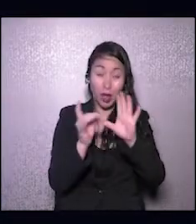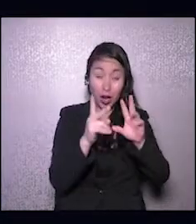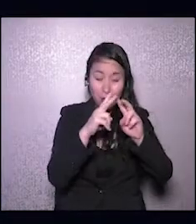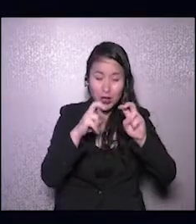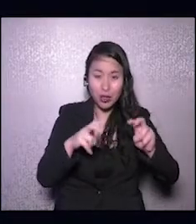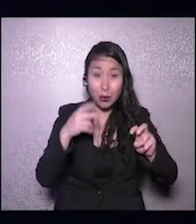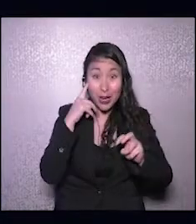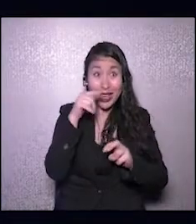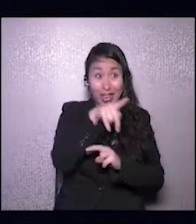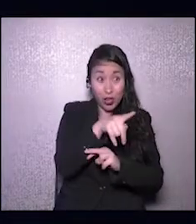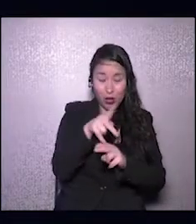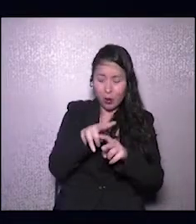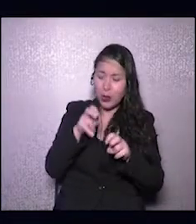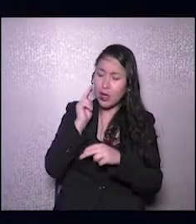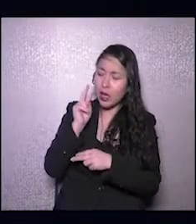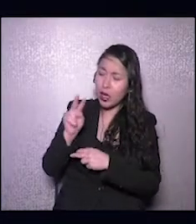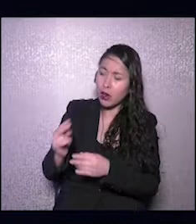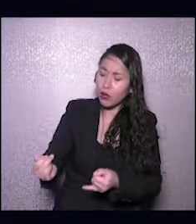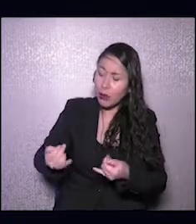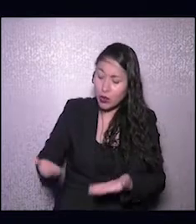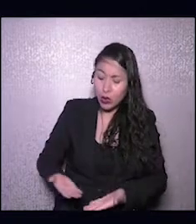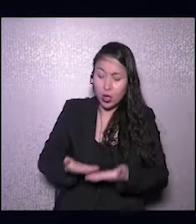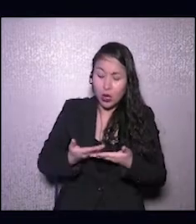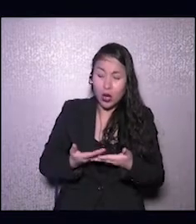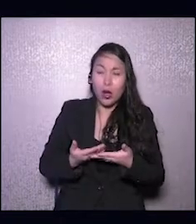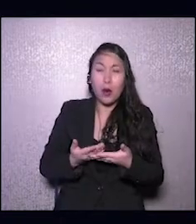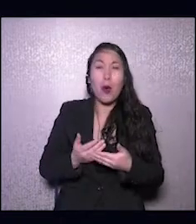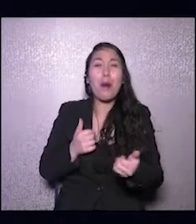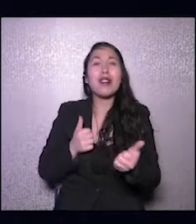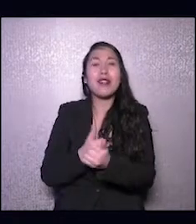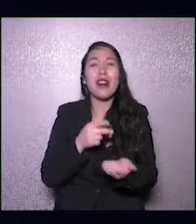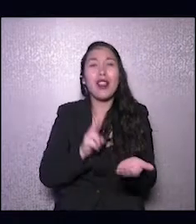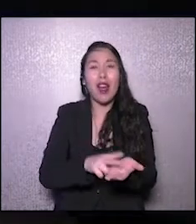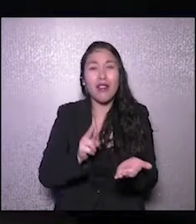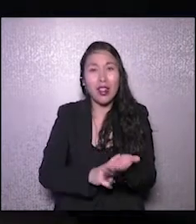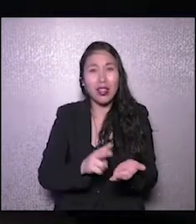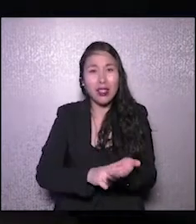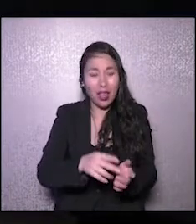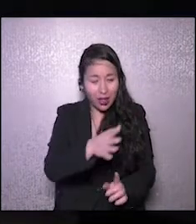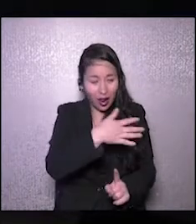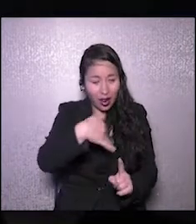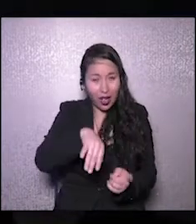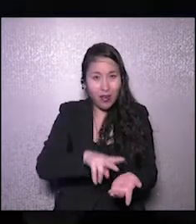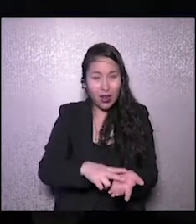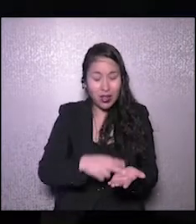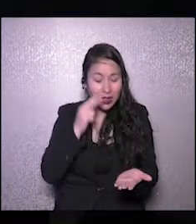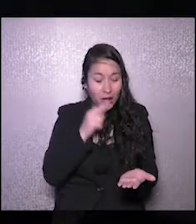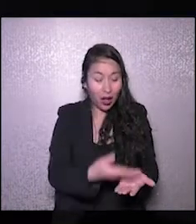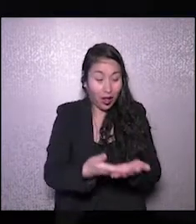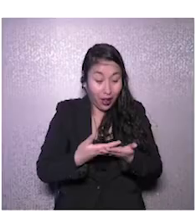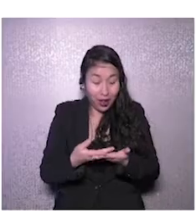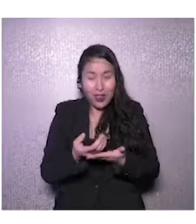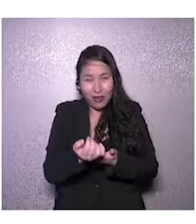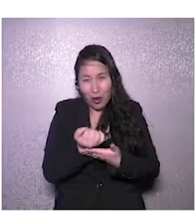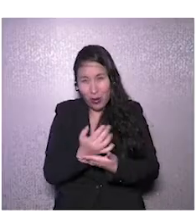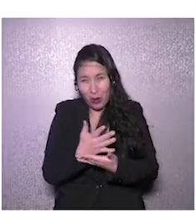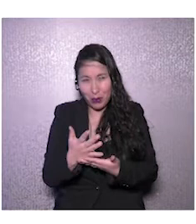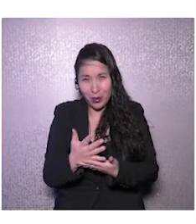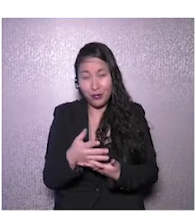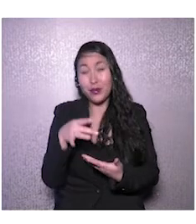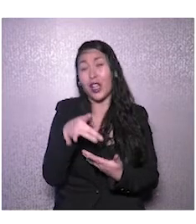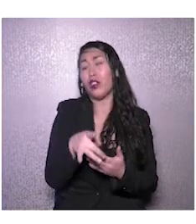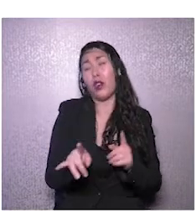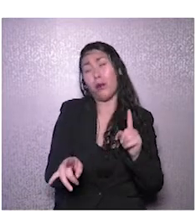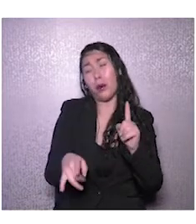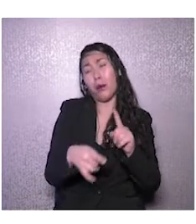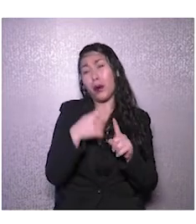y tener datos más cercanos a la realidad. Esto es lo que pasa en la mayoría de los primeros